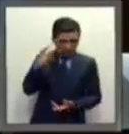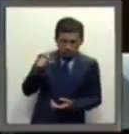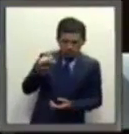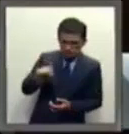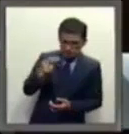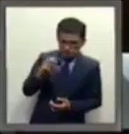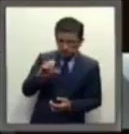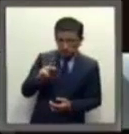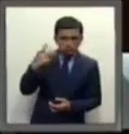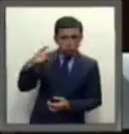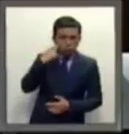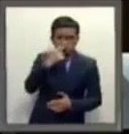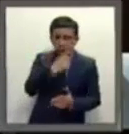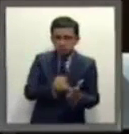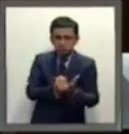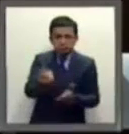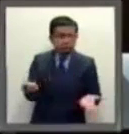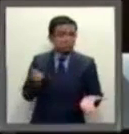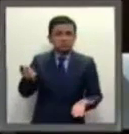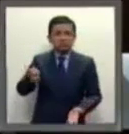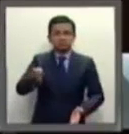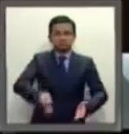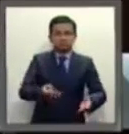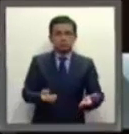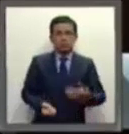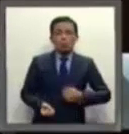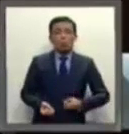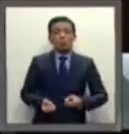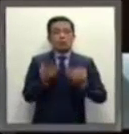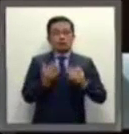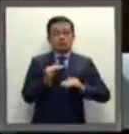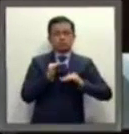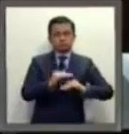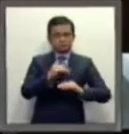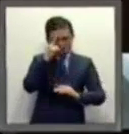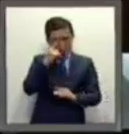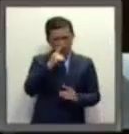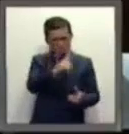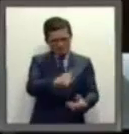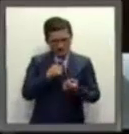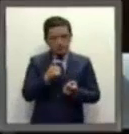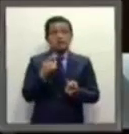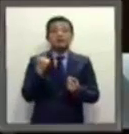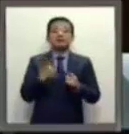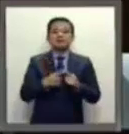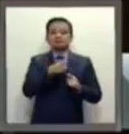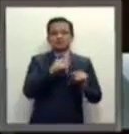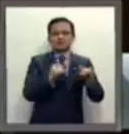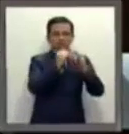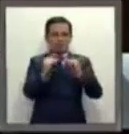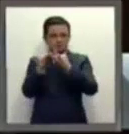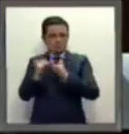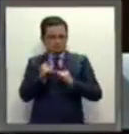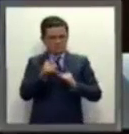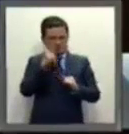Secretaría de Hacienda para aprobar los montos de aprovechamientos que cobren las dependencias de la Administración